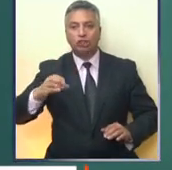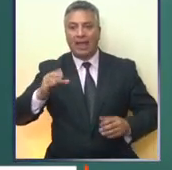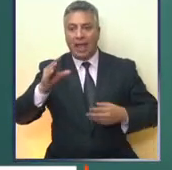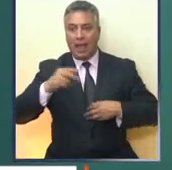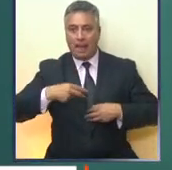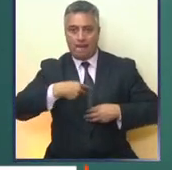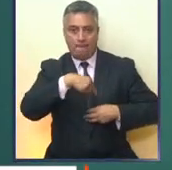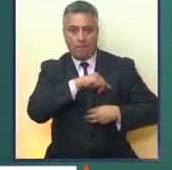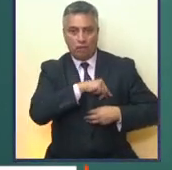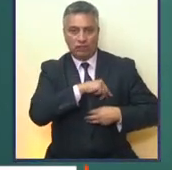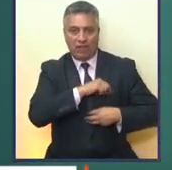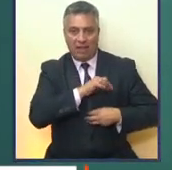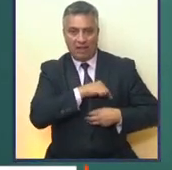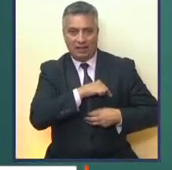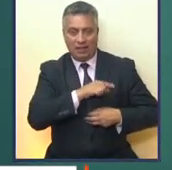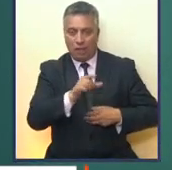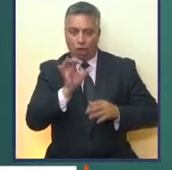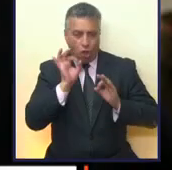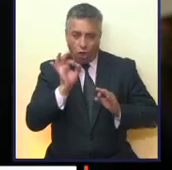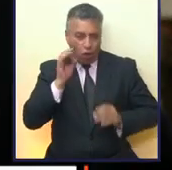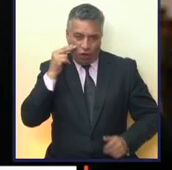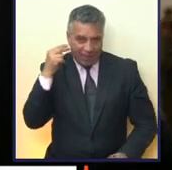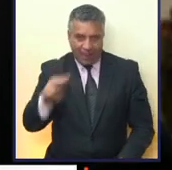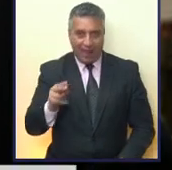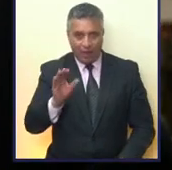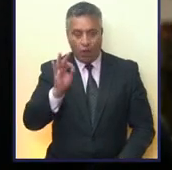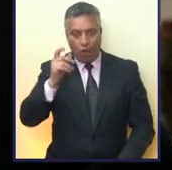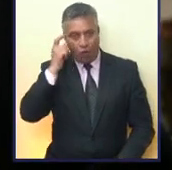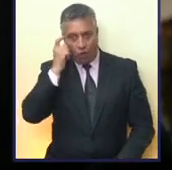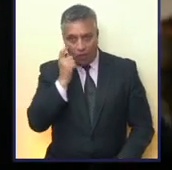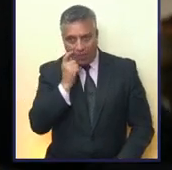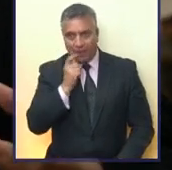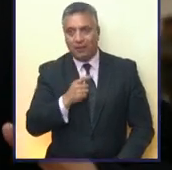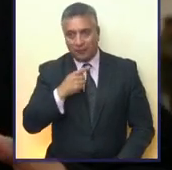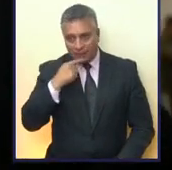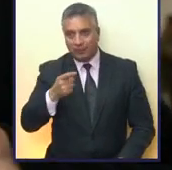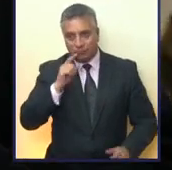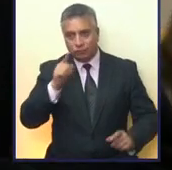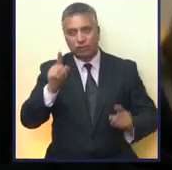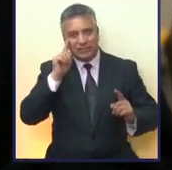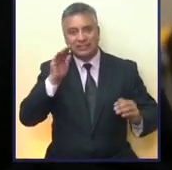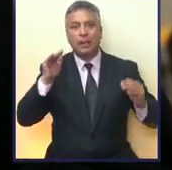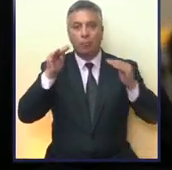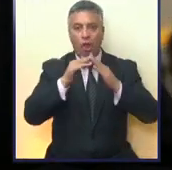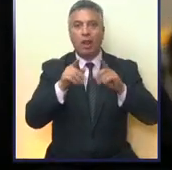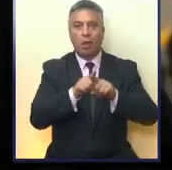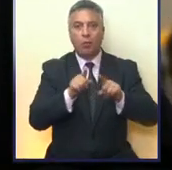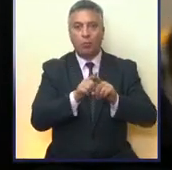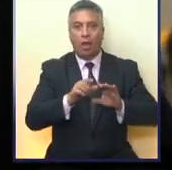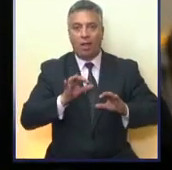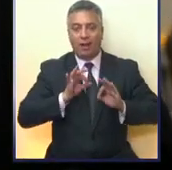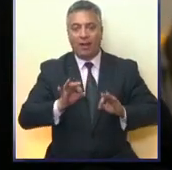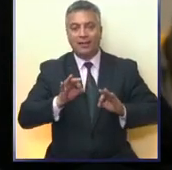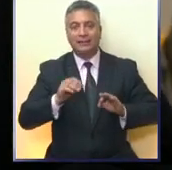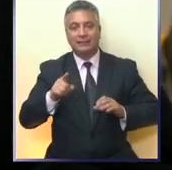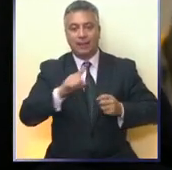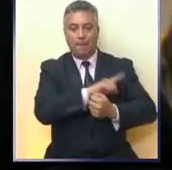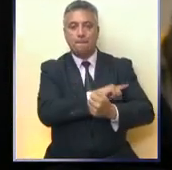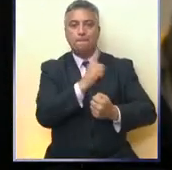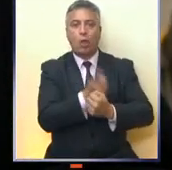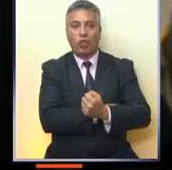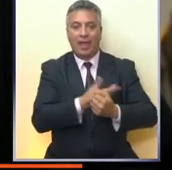O'Higgins. Claro, un elemento simbólico, literalmente el simbolismo que tenía era el simbolismo del traspaso del poder y